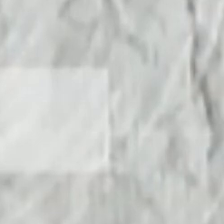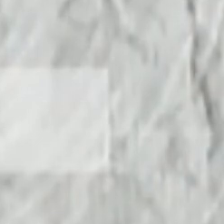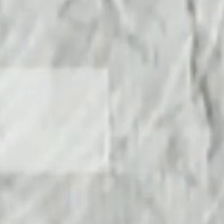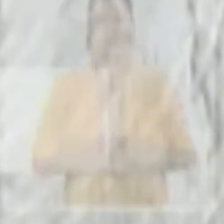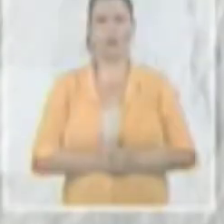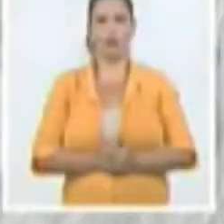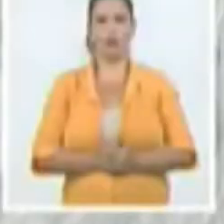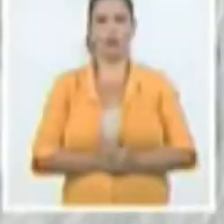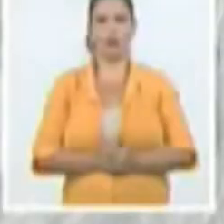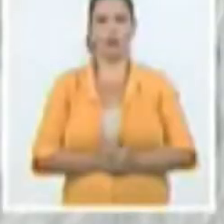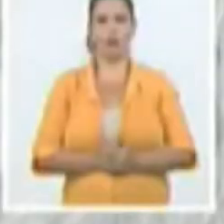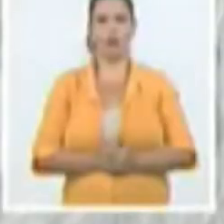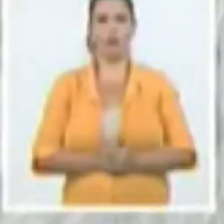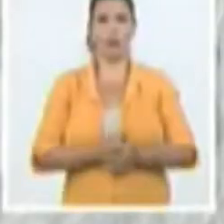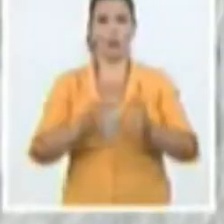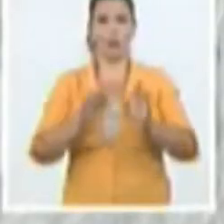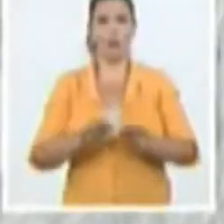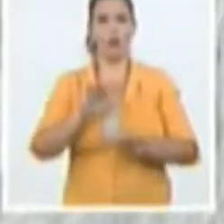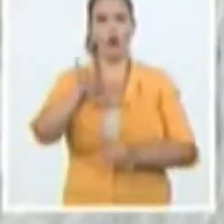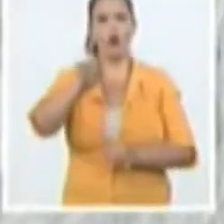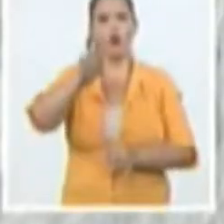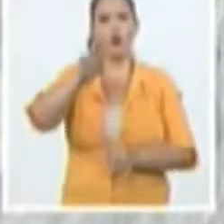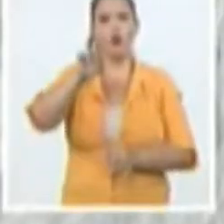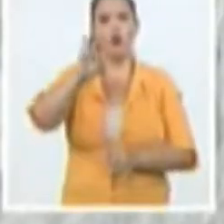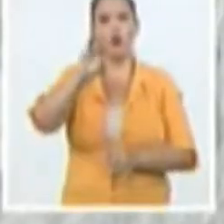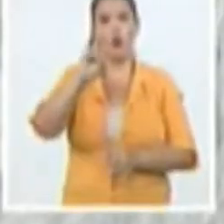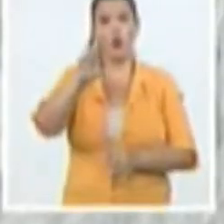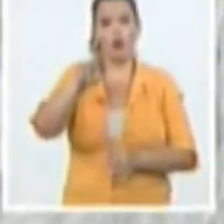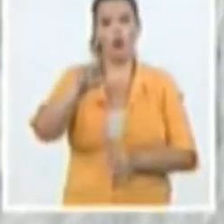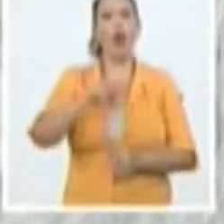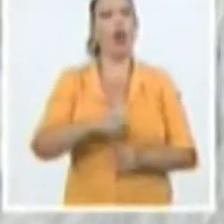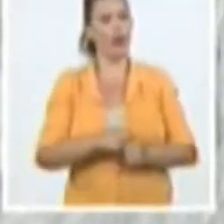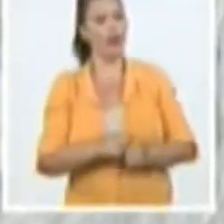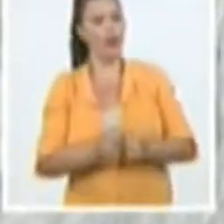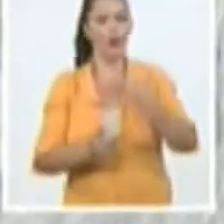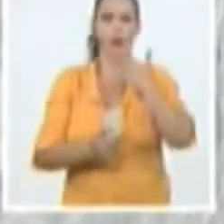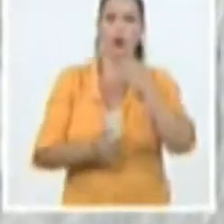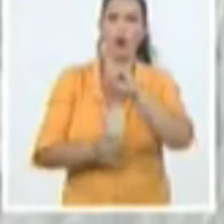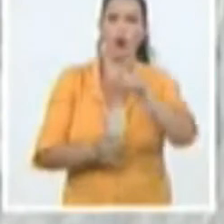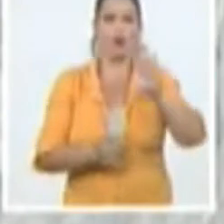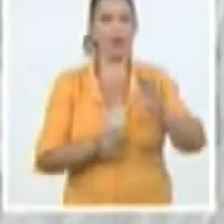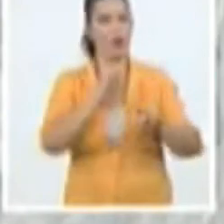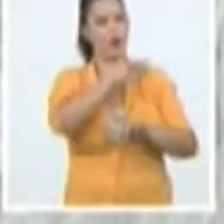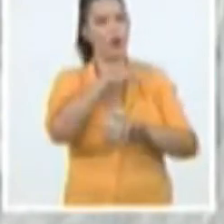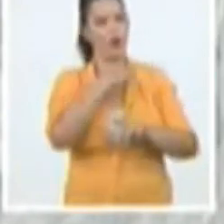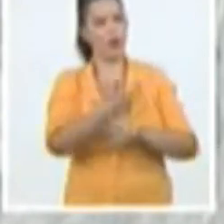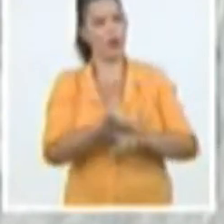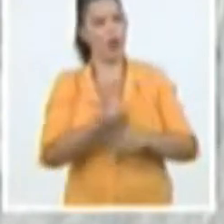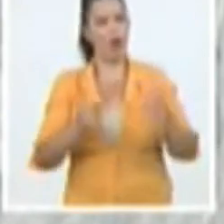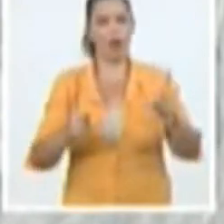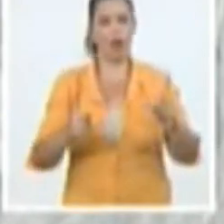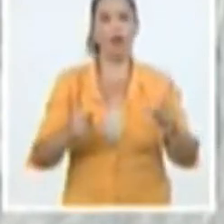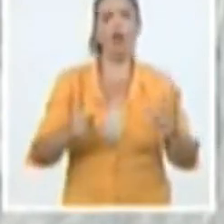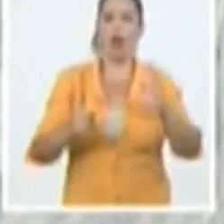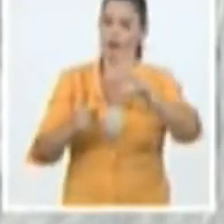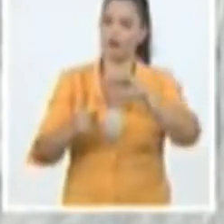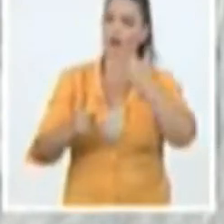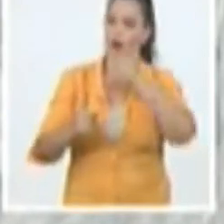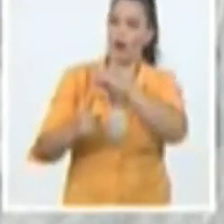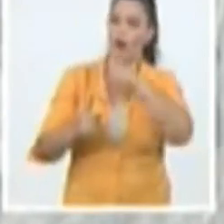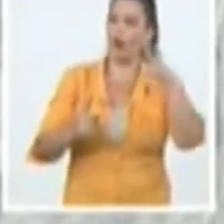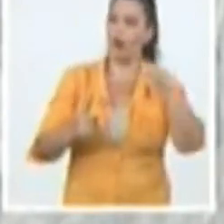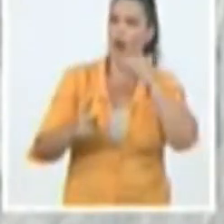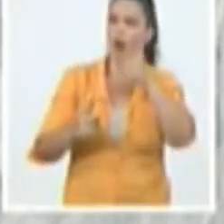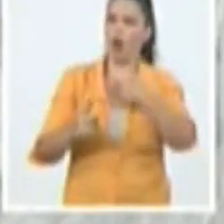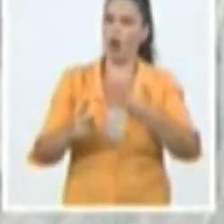Junior. Sí. Buenos días, es Ramón Saúl, ¿cómo tú estás? Buenos días, ¿cómo está Ramón? Sí, bueno, no sé si vio el anuncio